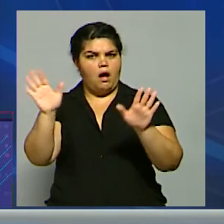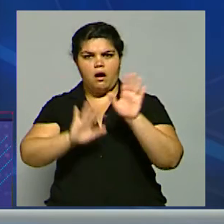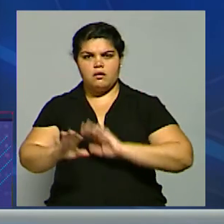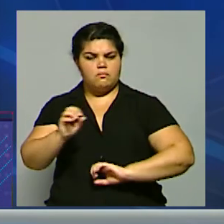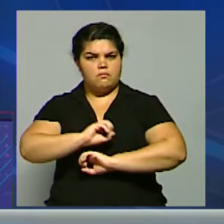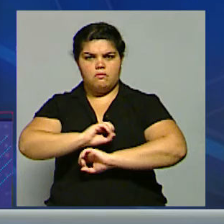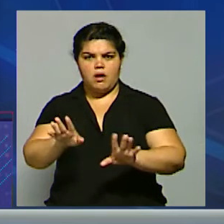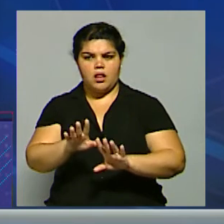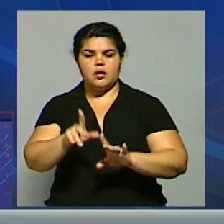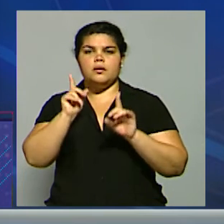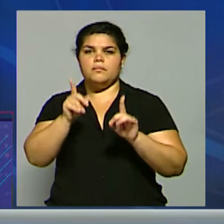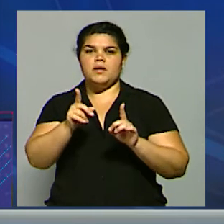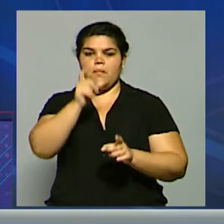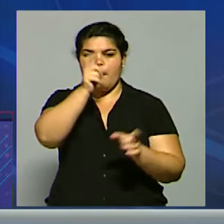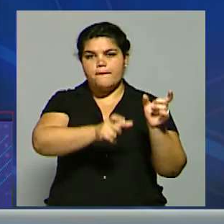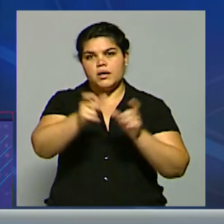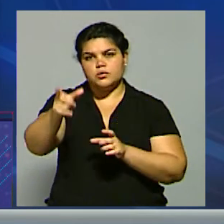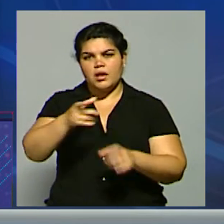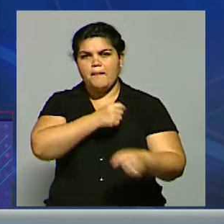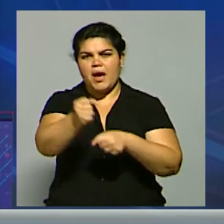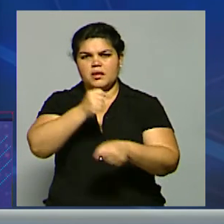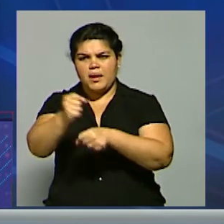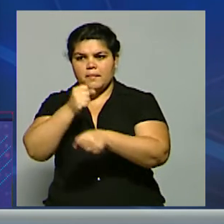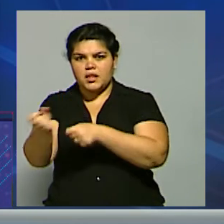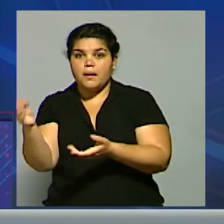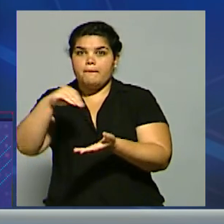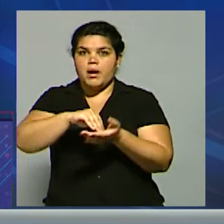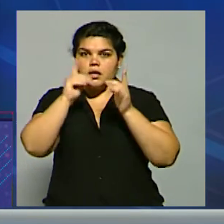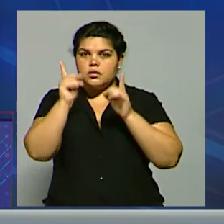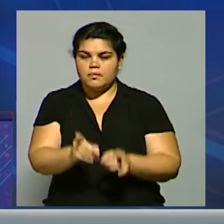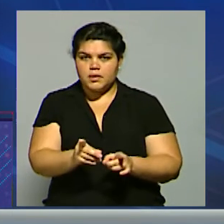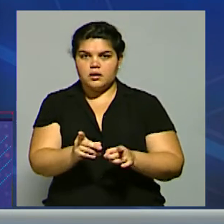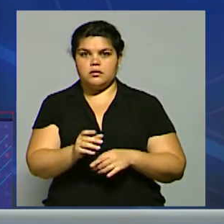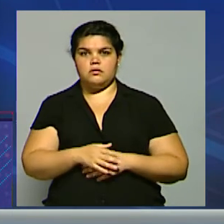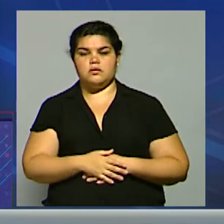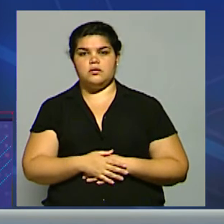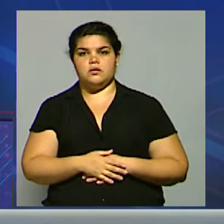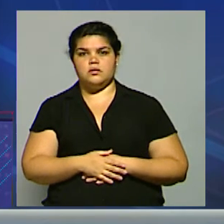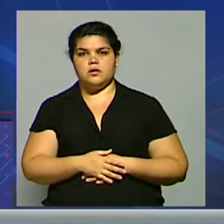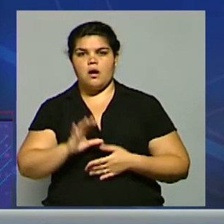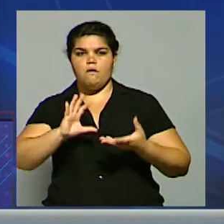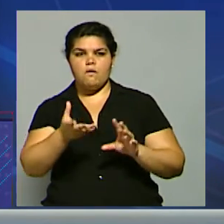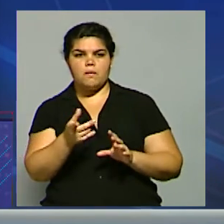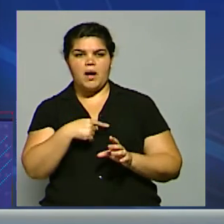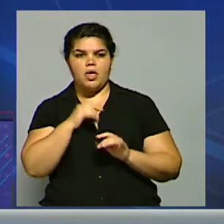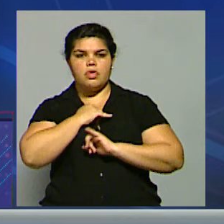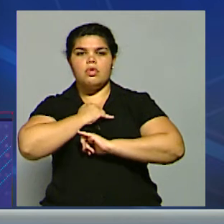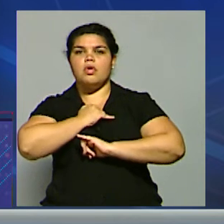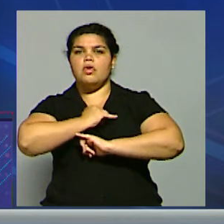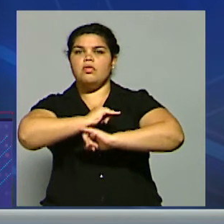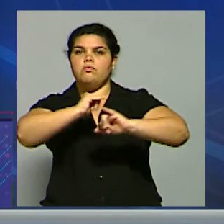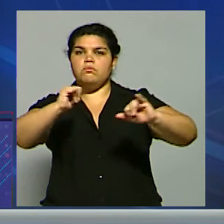hizo concretamente sobre los cuerpos de sus víctimas, sino por lo que hizo sobre la mente de la sociedad entera